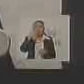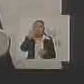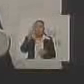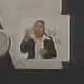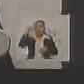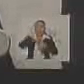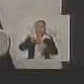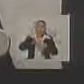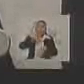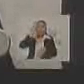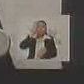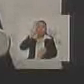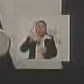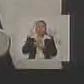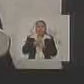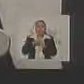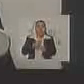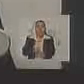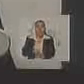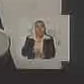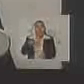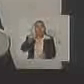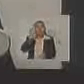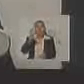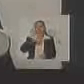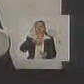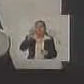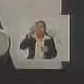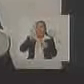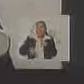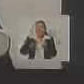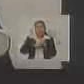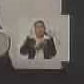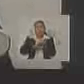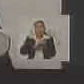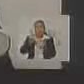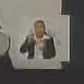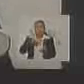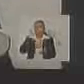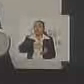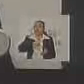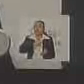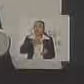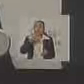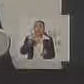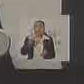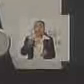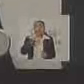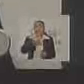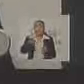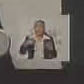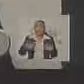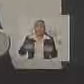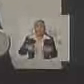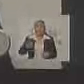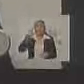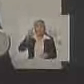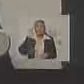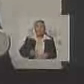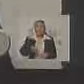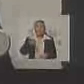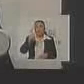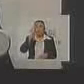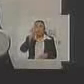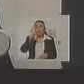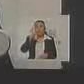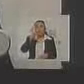Cristian von Roerich. Tenemos que acabar con ese cáncer que ha lastimado tanto a nuestras familias y a nuestra delegación. Hoy Benito